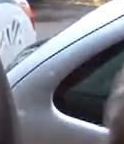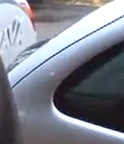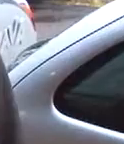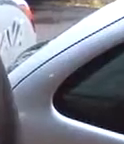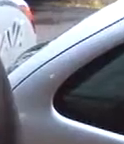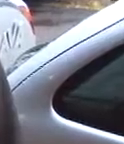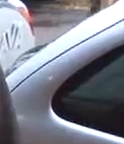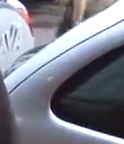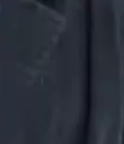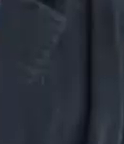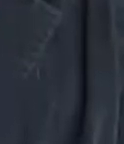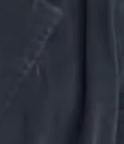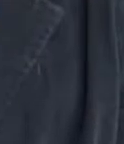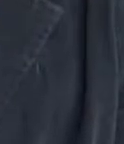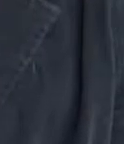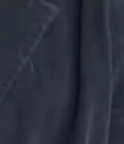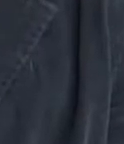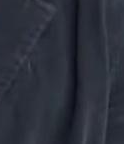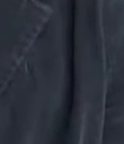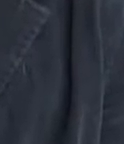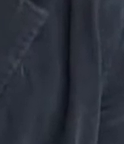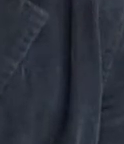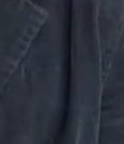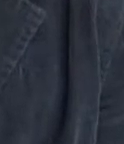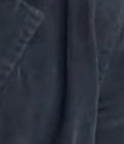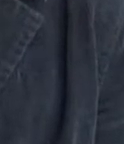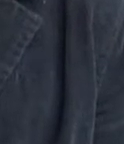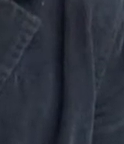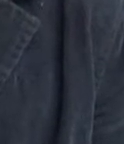pueblo costarricense bueno yo pensaría que todos